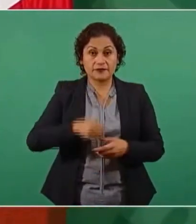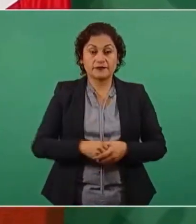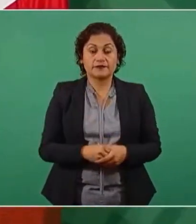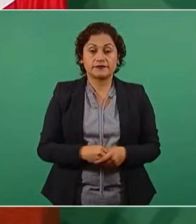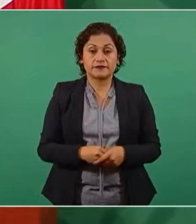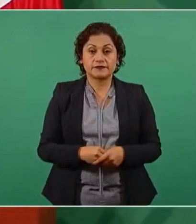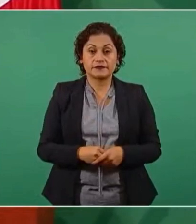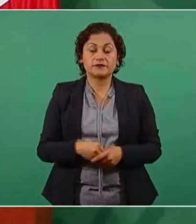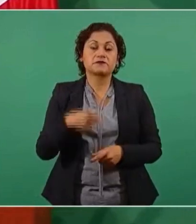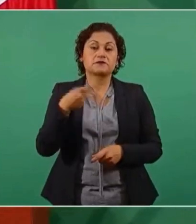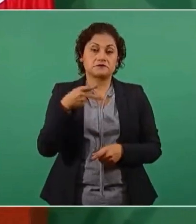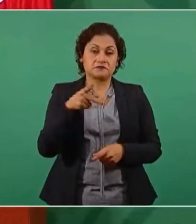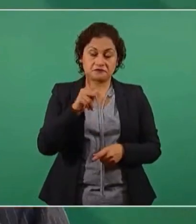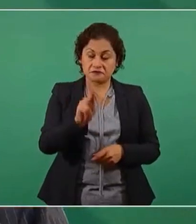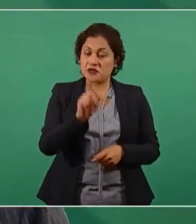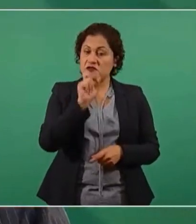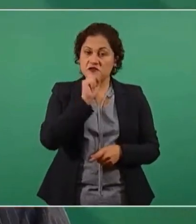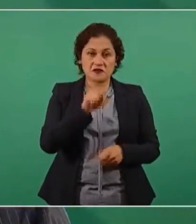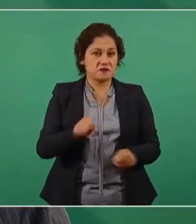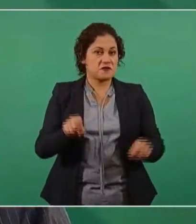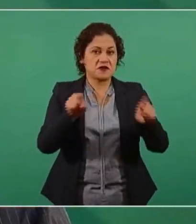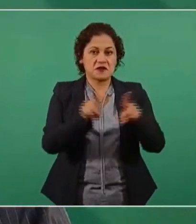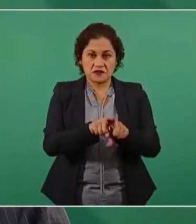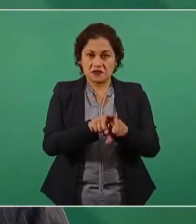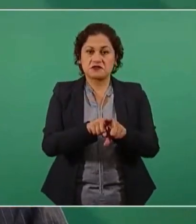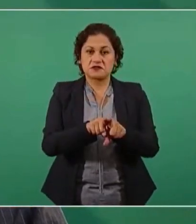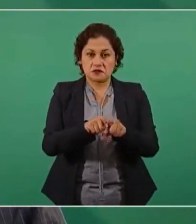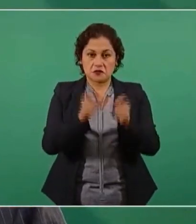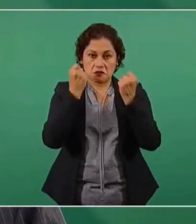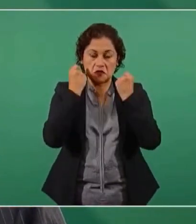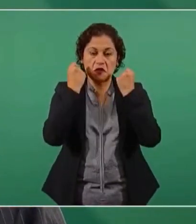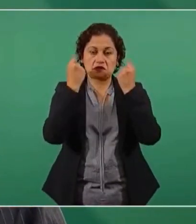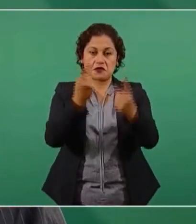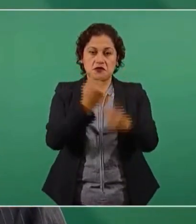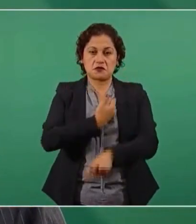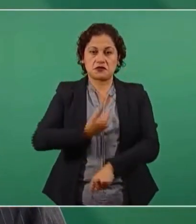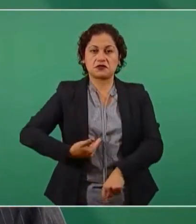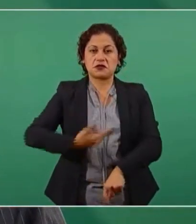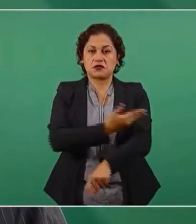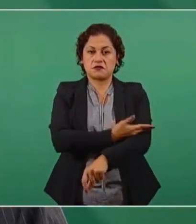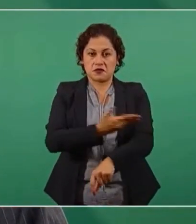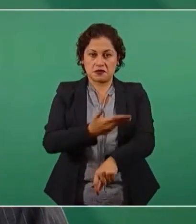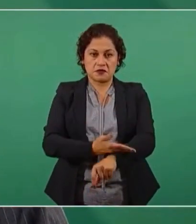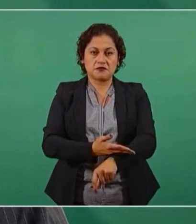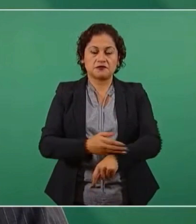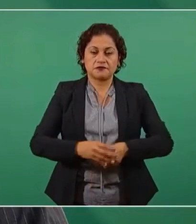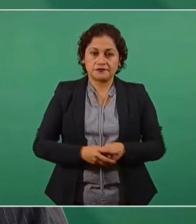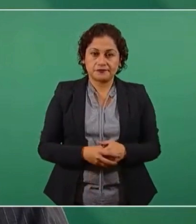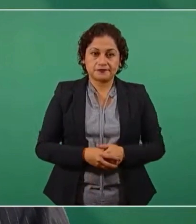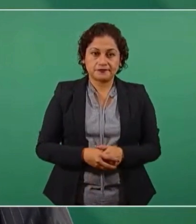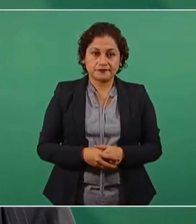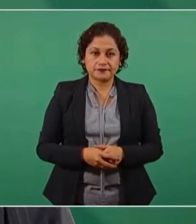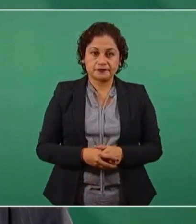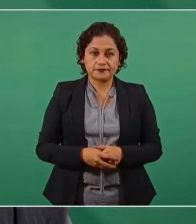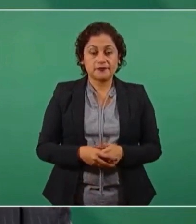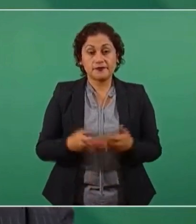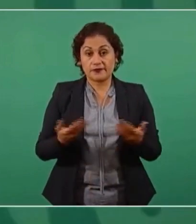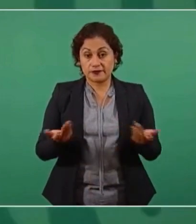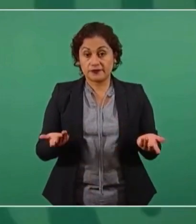pero también admiro mucho al presidente Madero.